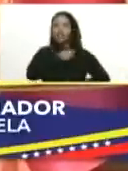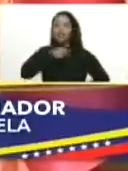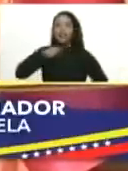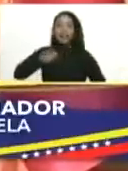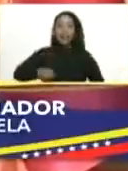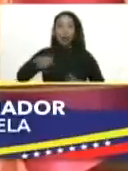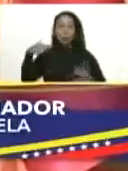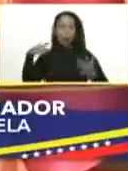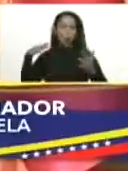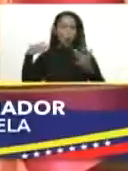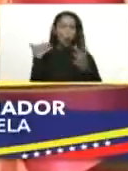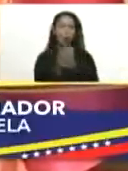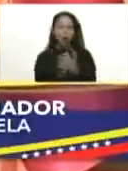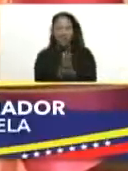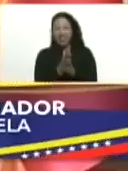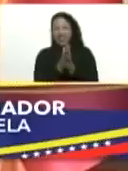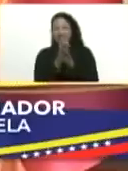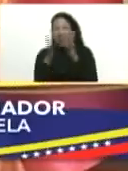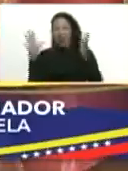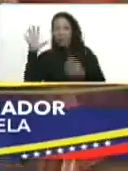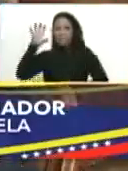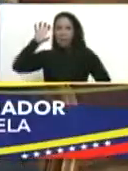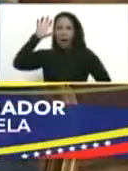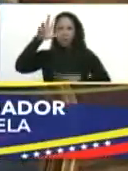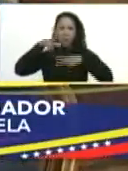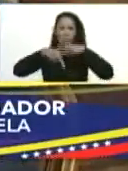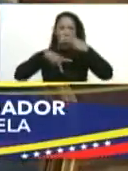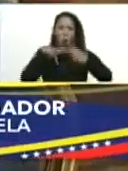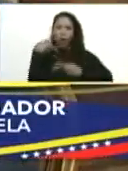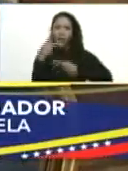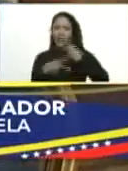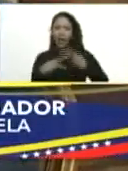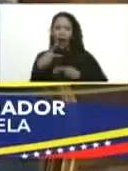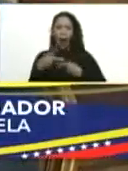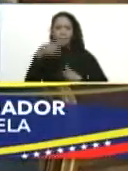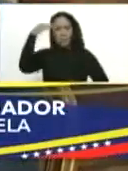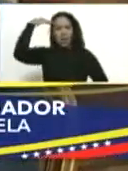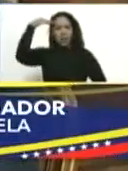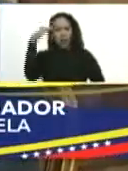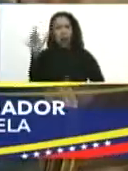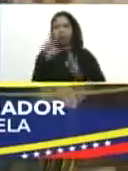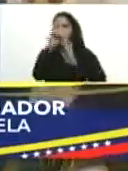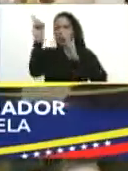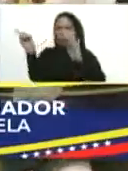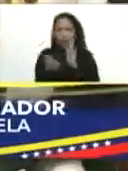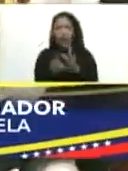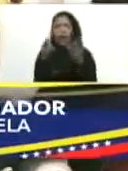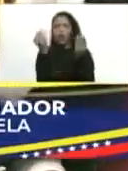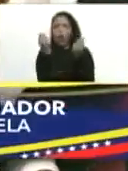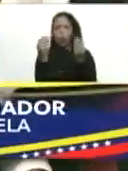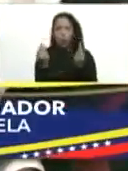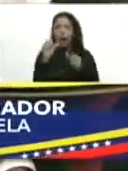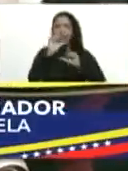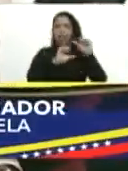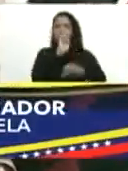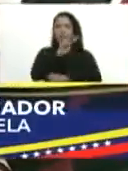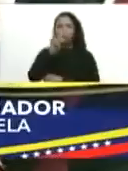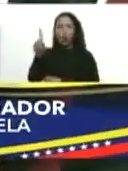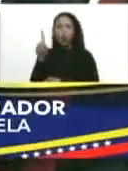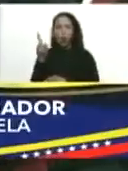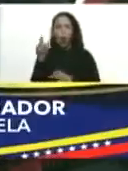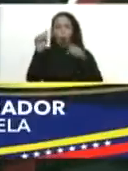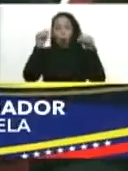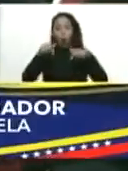milenaria como gran potencia política, militar, diplomática y económica del siglo XXI, que